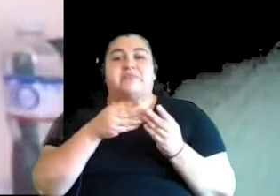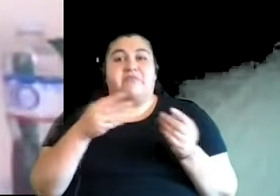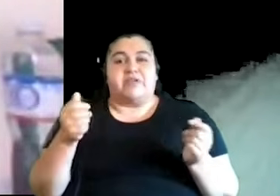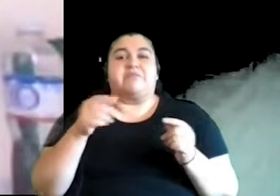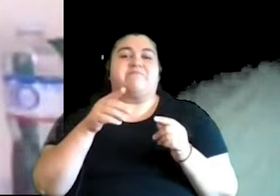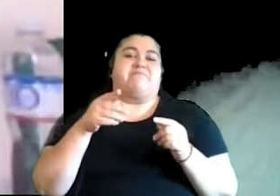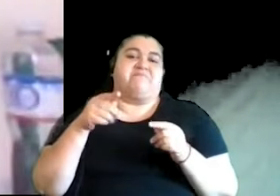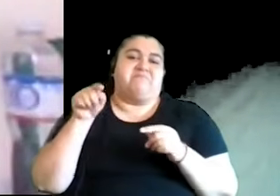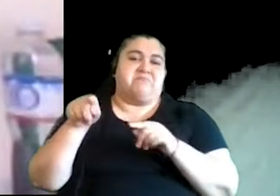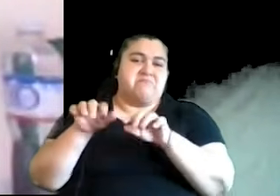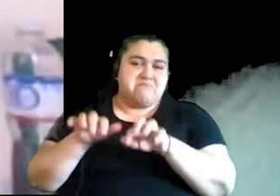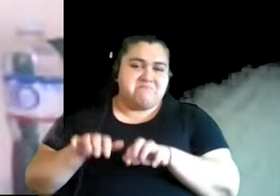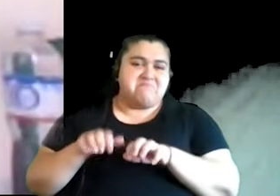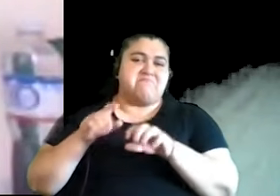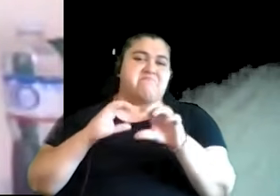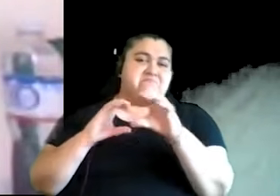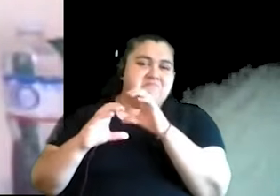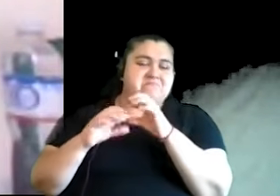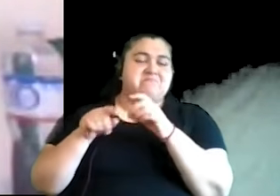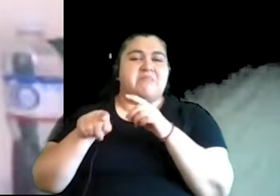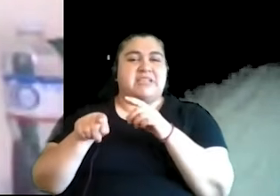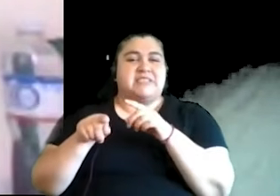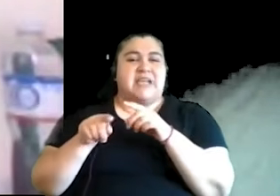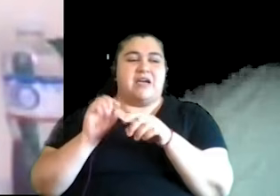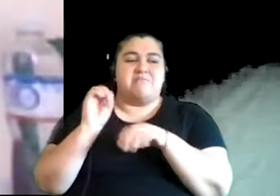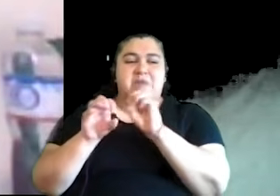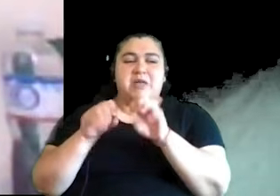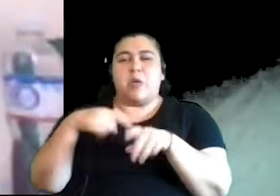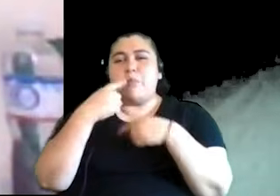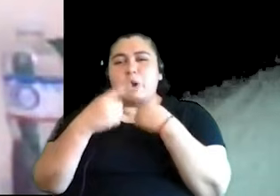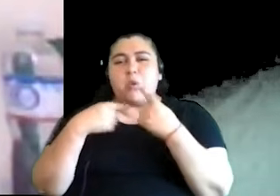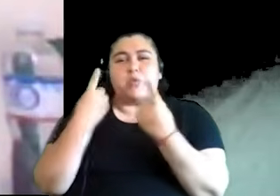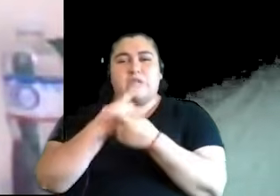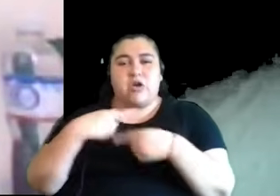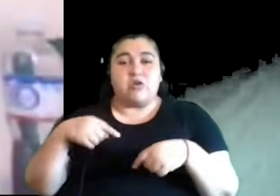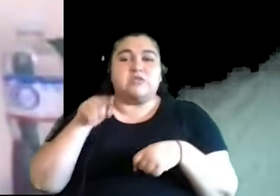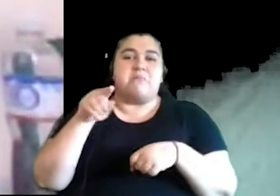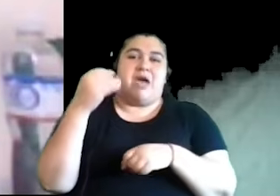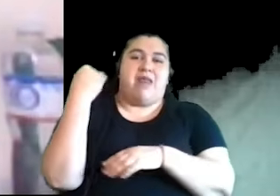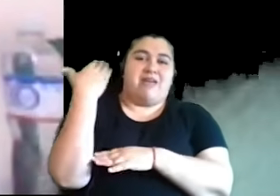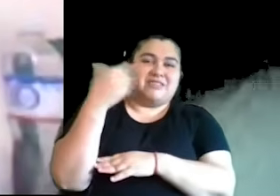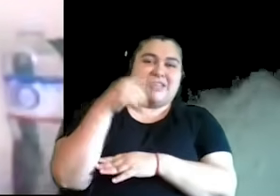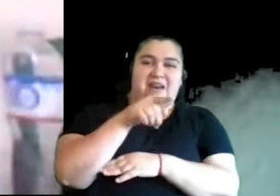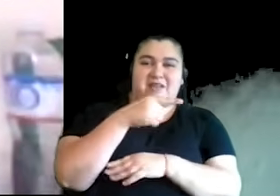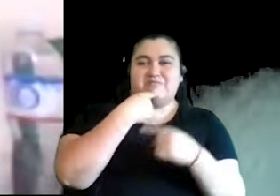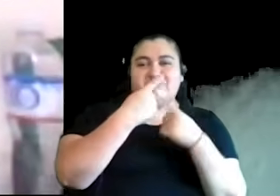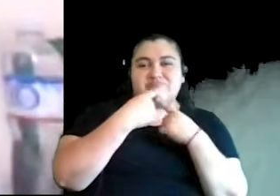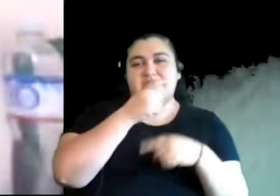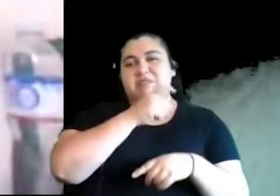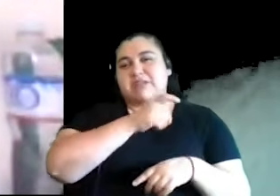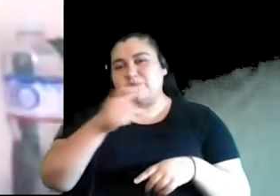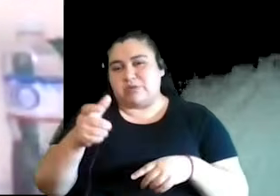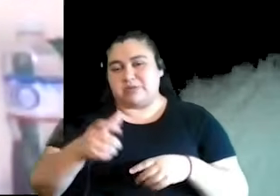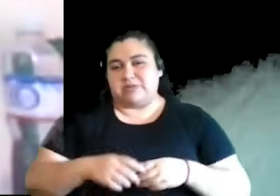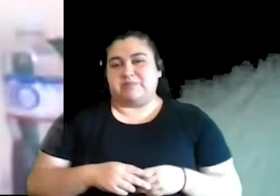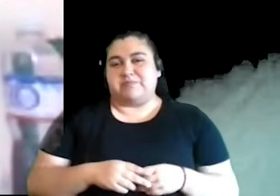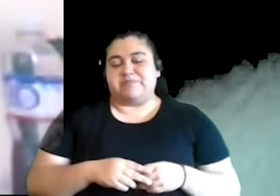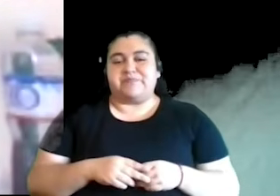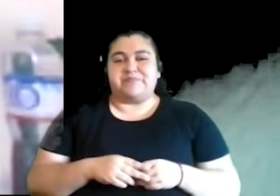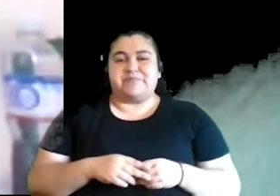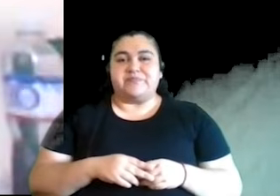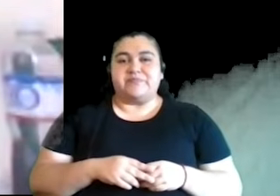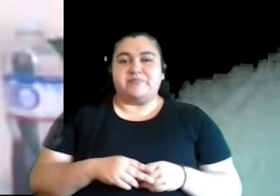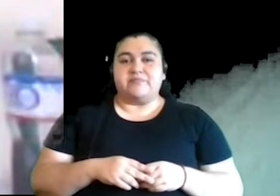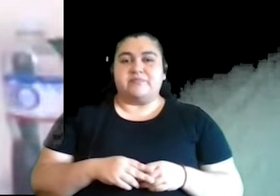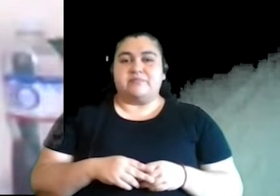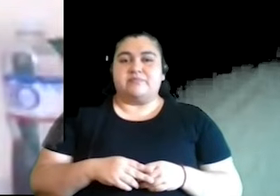el chat vayan escribiendo las preguntas que tengan para que las expositoras las puedan responder. Eh,